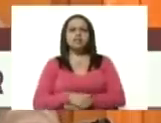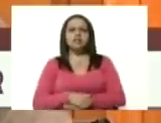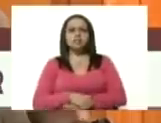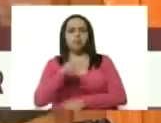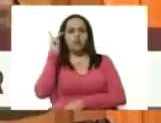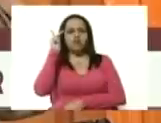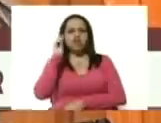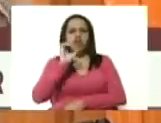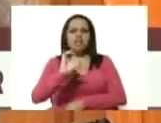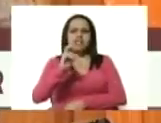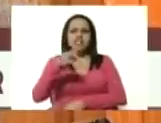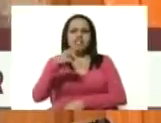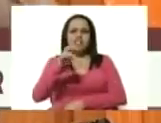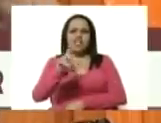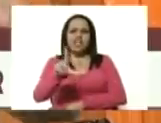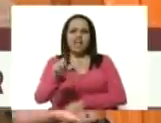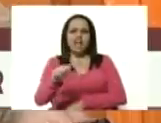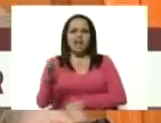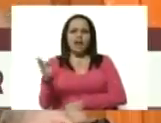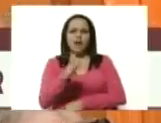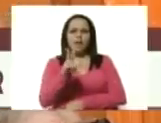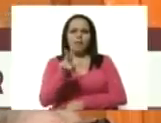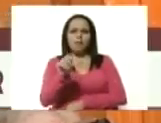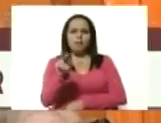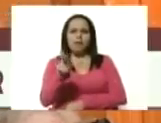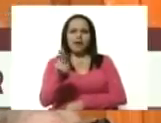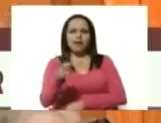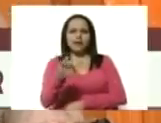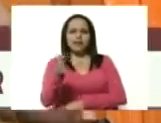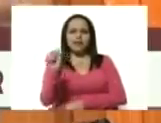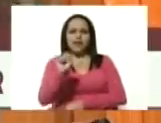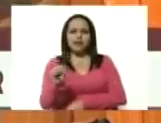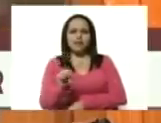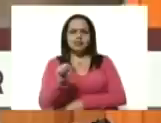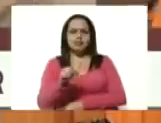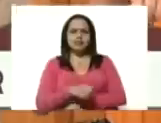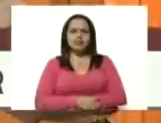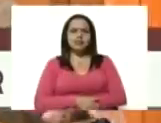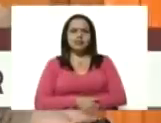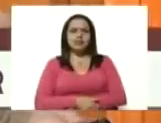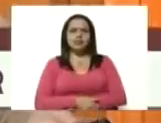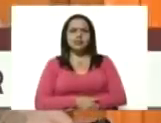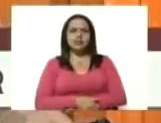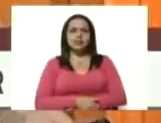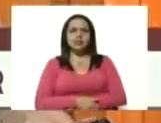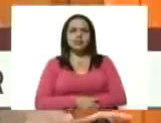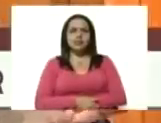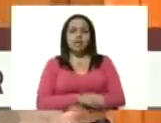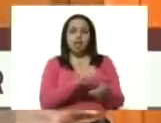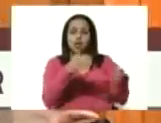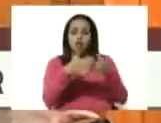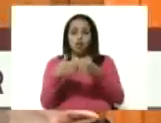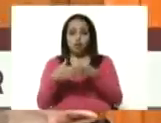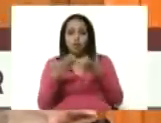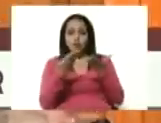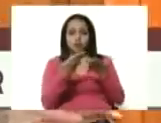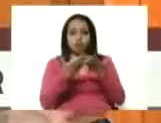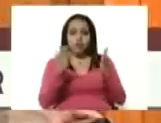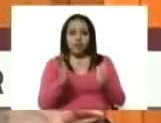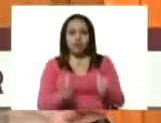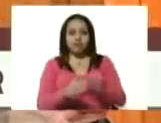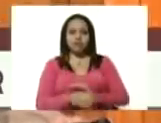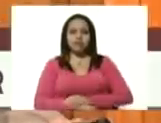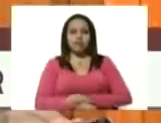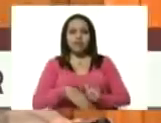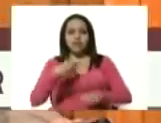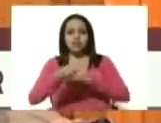Vargas. La estaba recordando ahora porque Chela Vargas, entre el grupo de estudiantes que organizaron la huelga